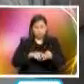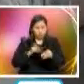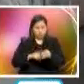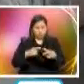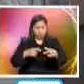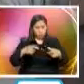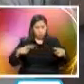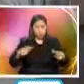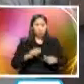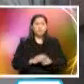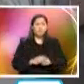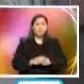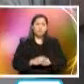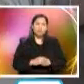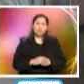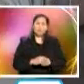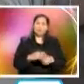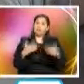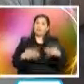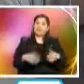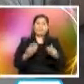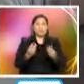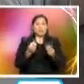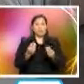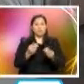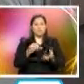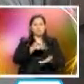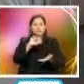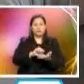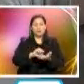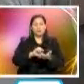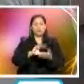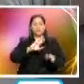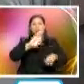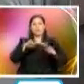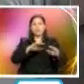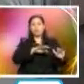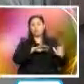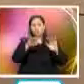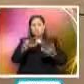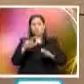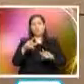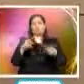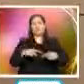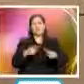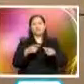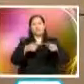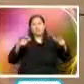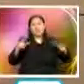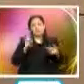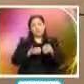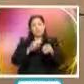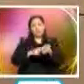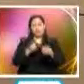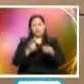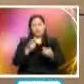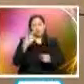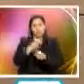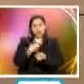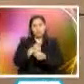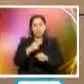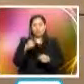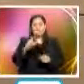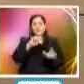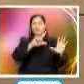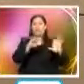niños muy grande? Me atrevería a esta decir que somos el centro a nivel mundial con una población más grande de todos lados. Tenemos